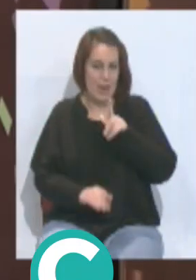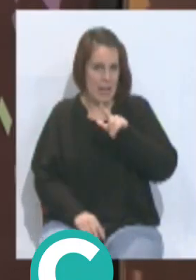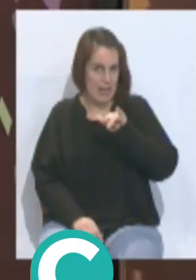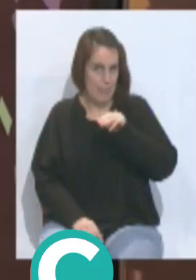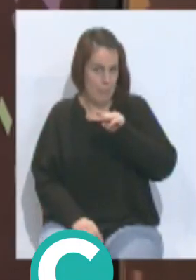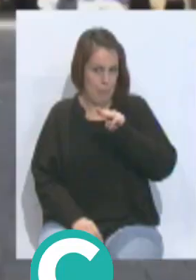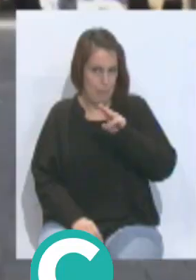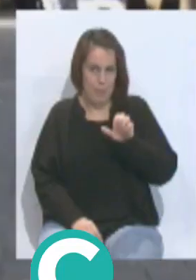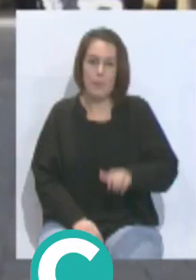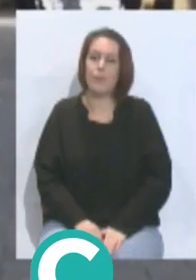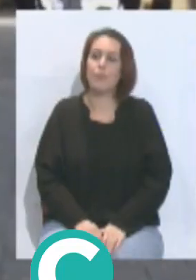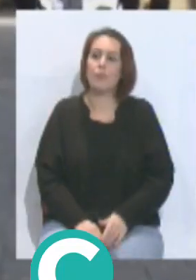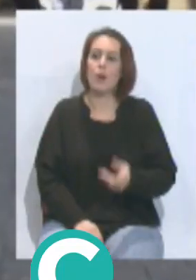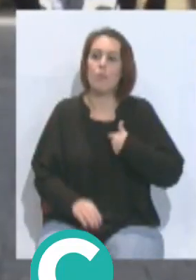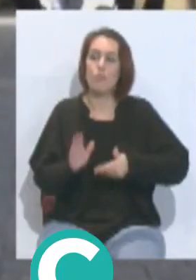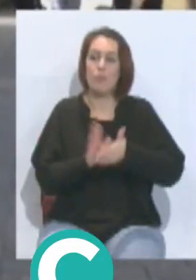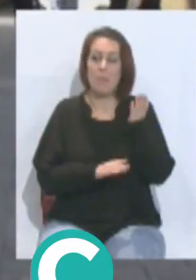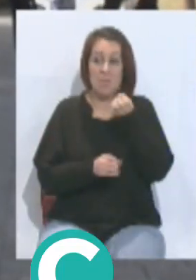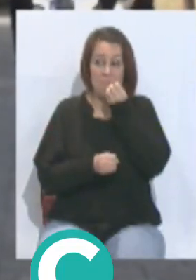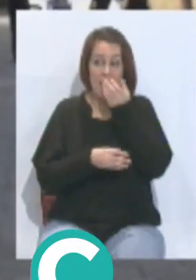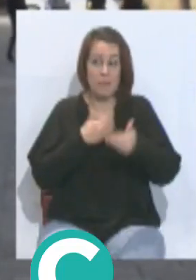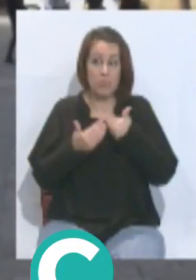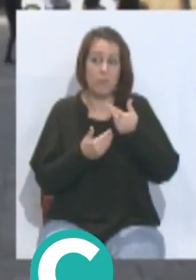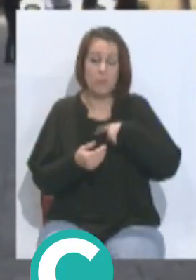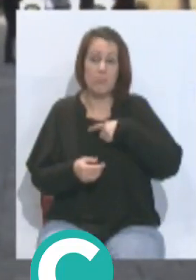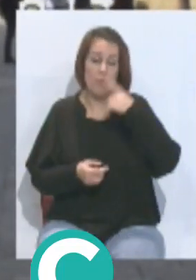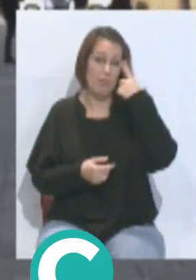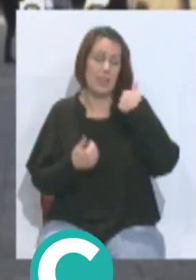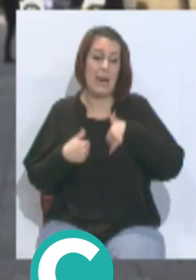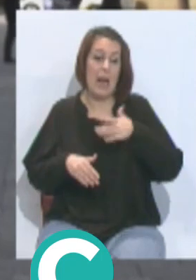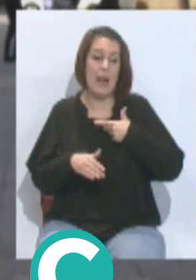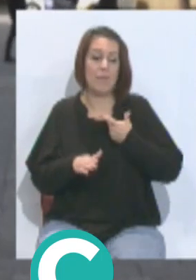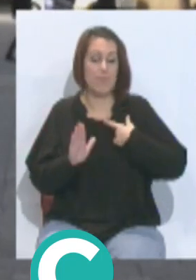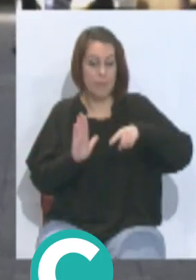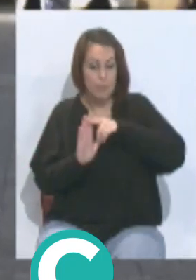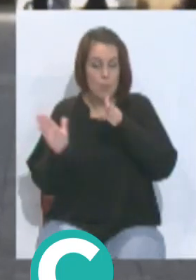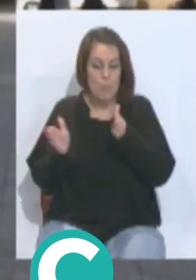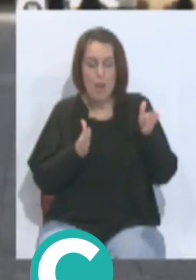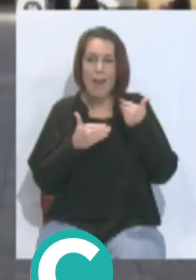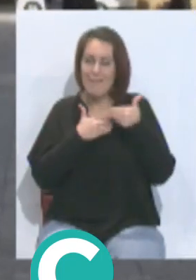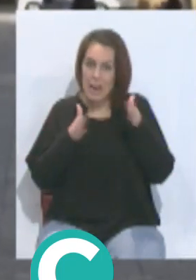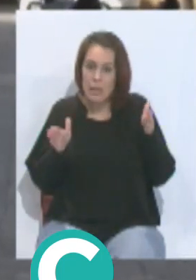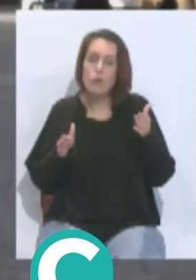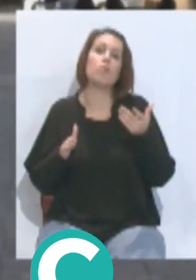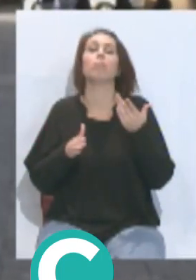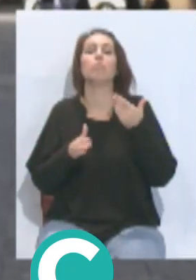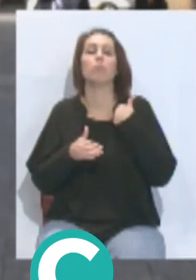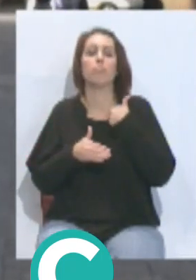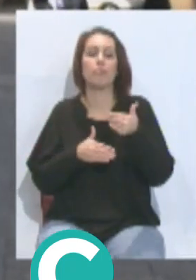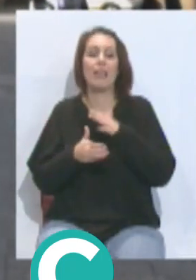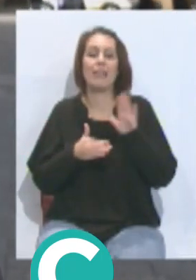detalles. Pues van bastante bien, ¿no? Ya sabemos que el plazo de inscripción está abierto, que se cerrará